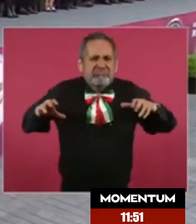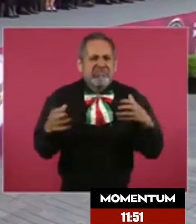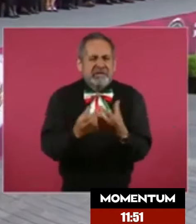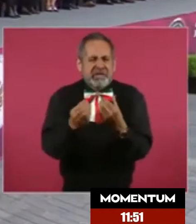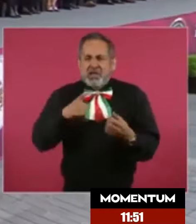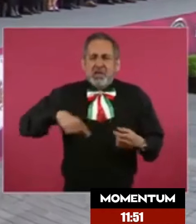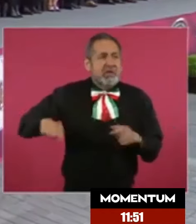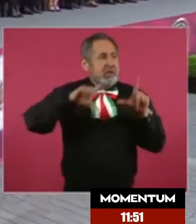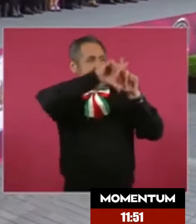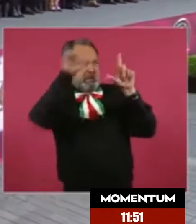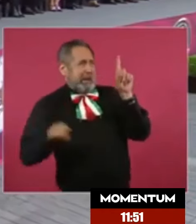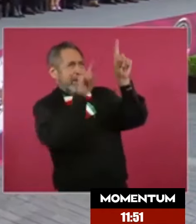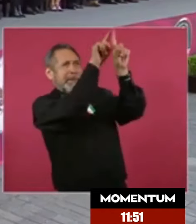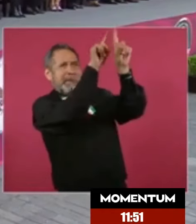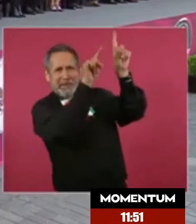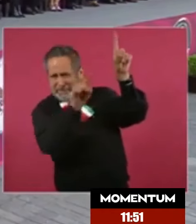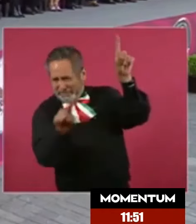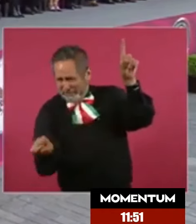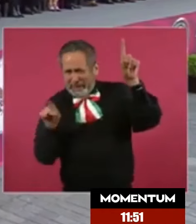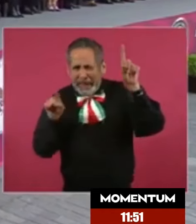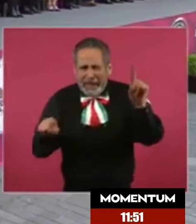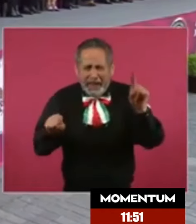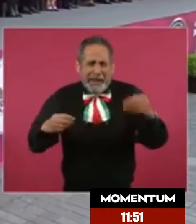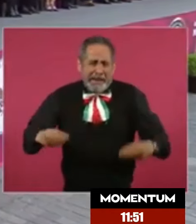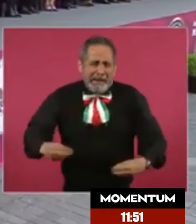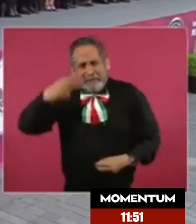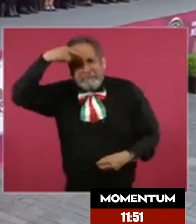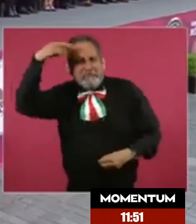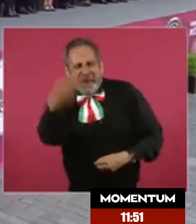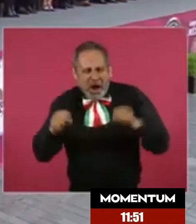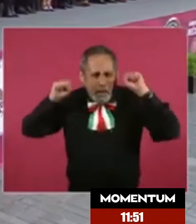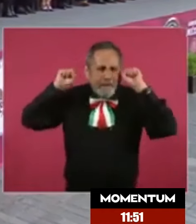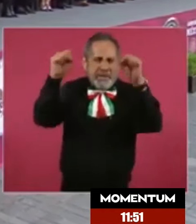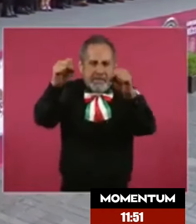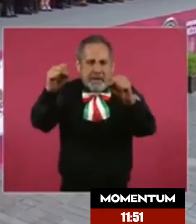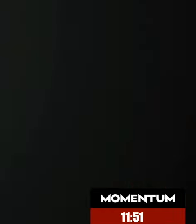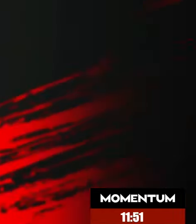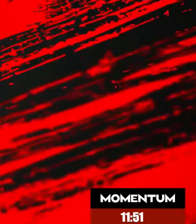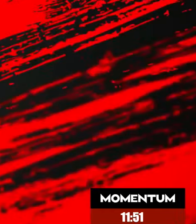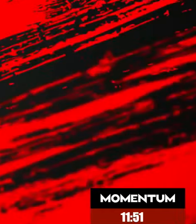los confines del país. ¡Viva México! Muchas gracias.